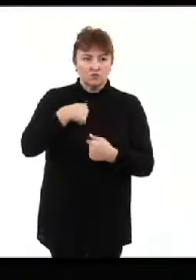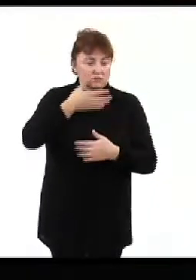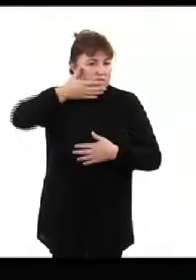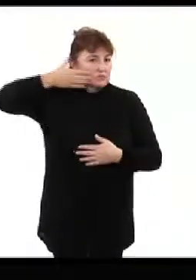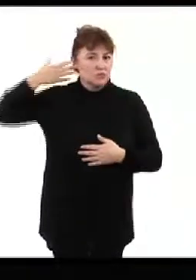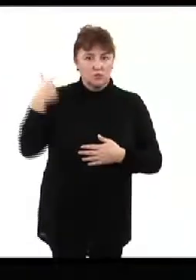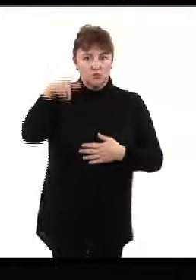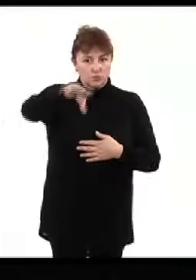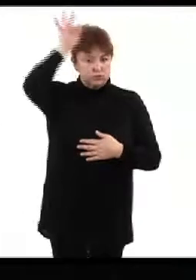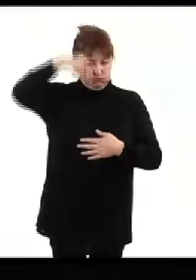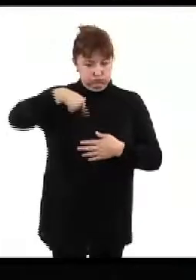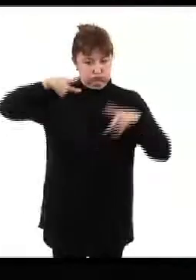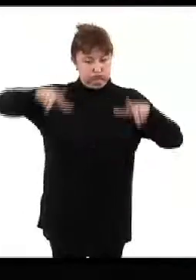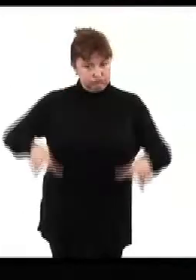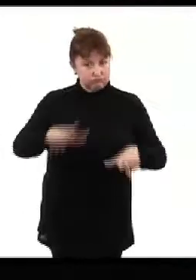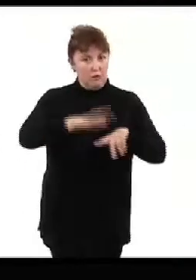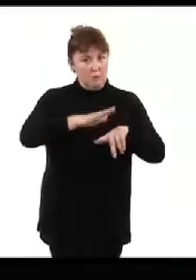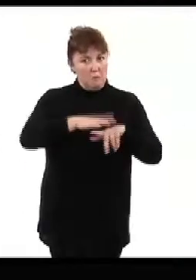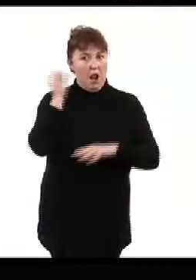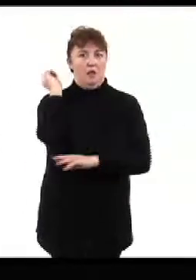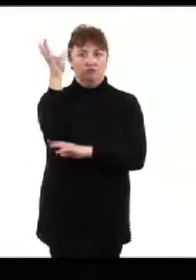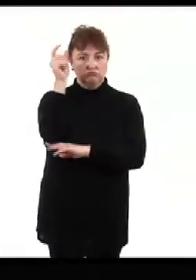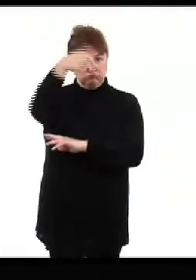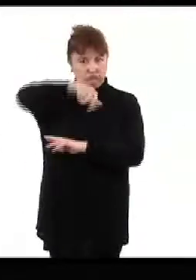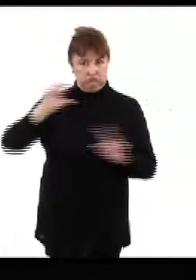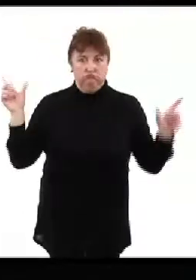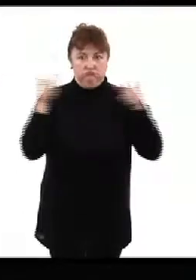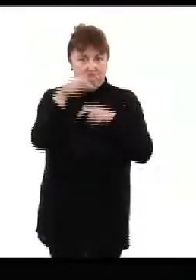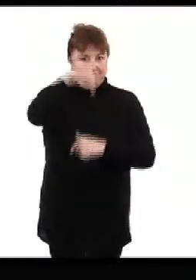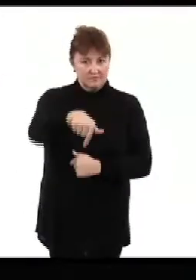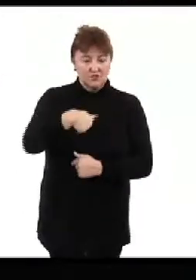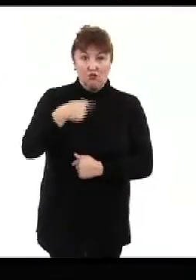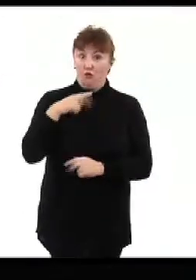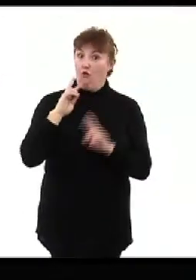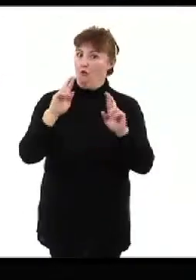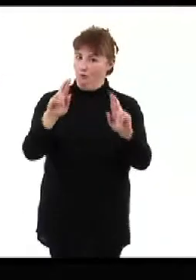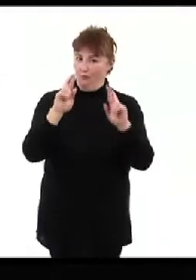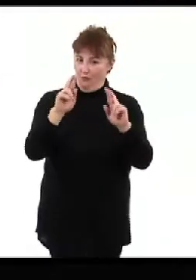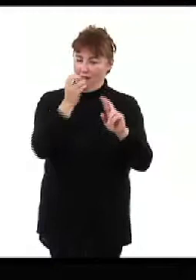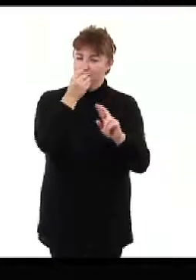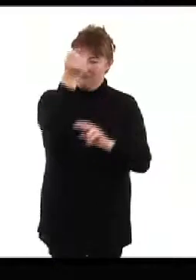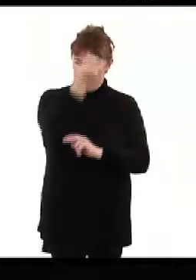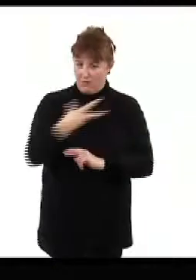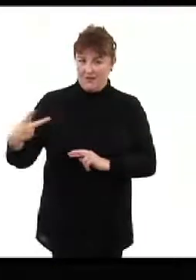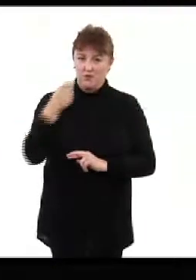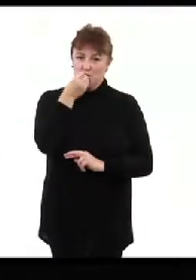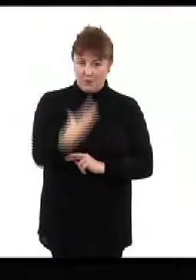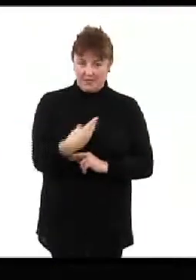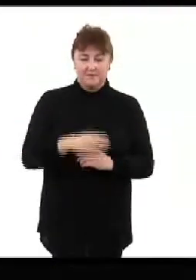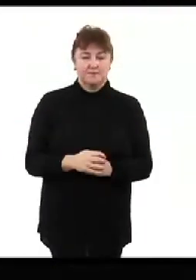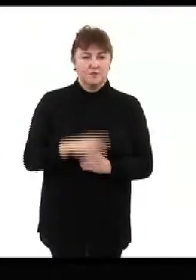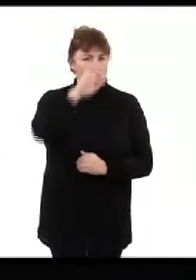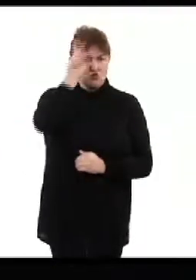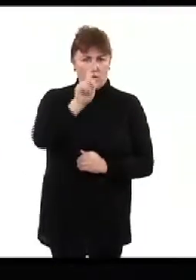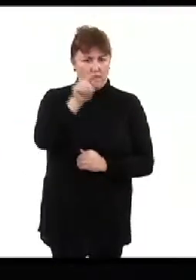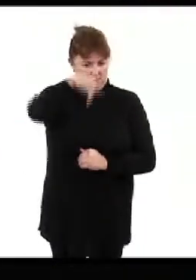nuestras instalaciones para celebrar vuestra reunión, que deseo sea fructífera. No os olvidéis que estáis